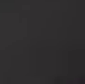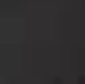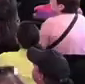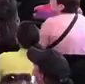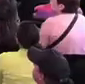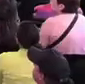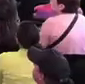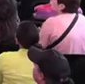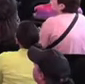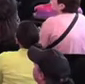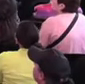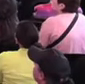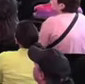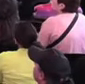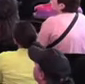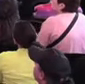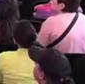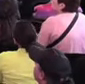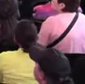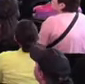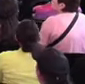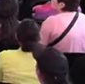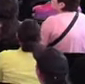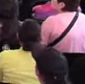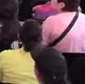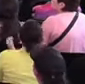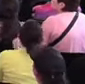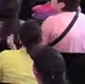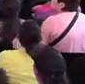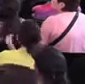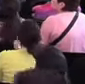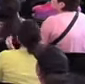la Sociedad Civil, COSOC. Un fuerte aplauso para ellos.